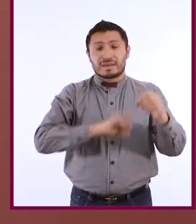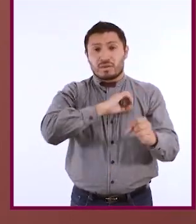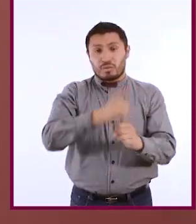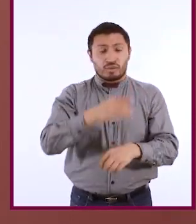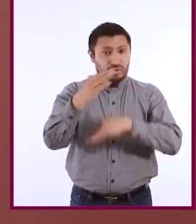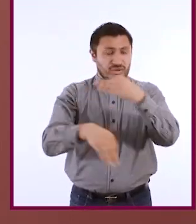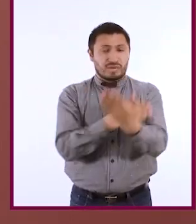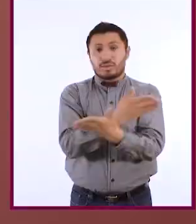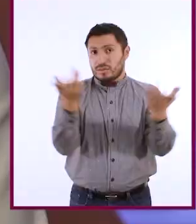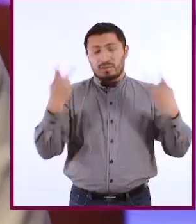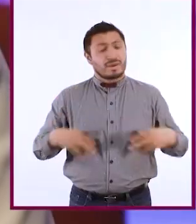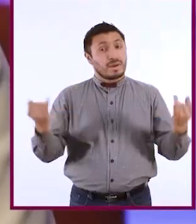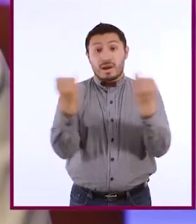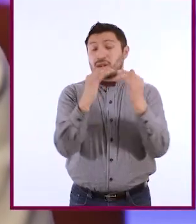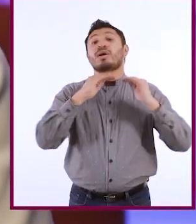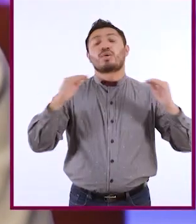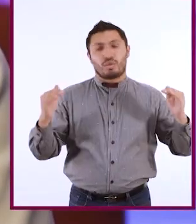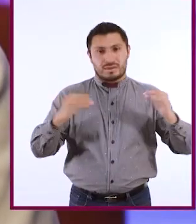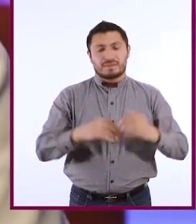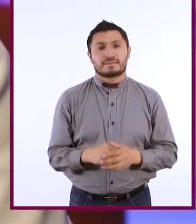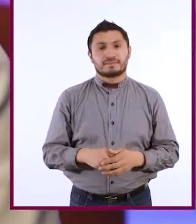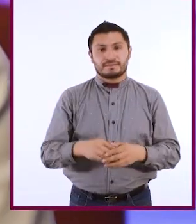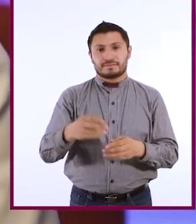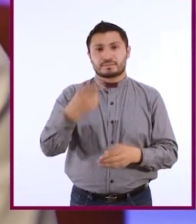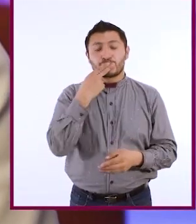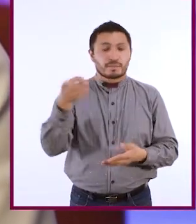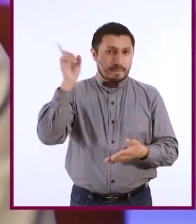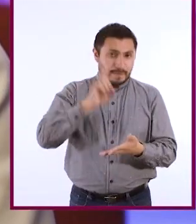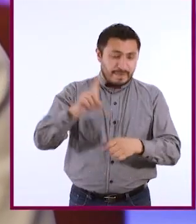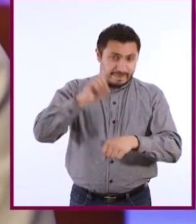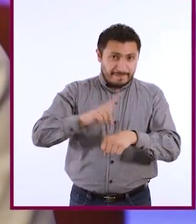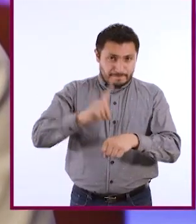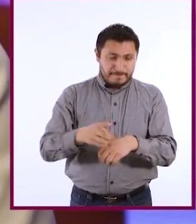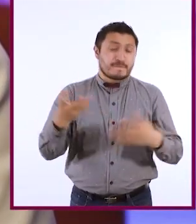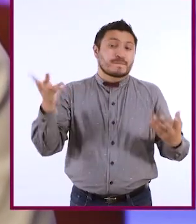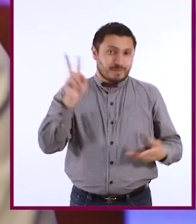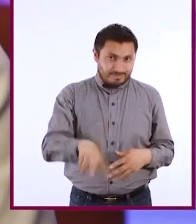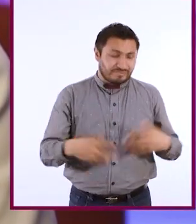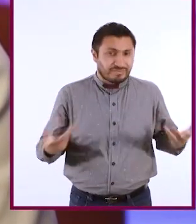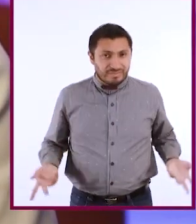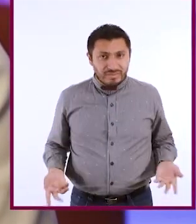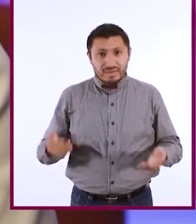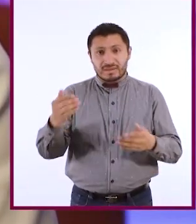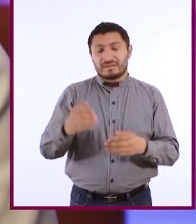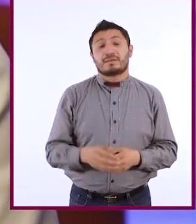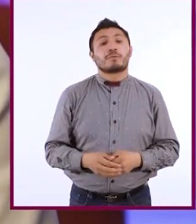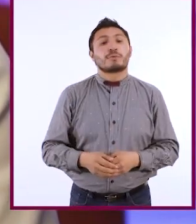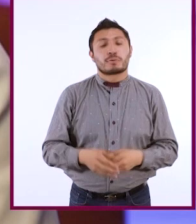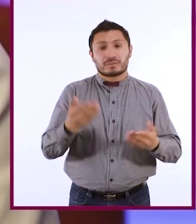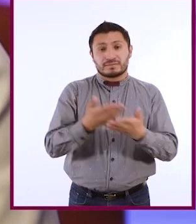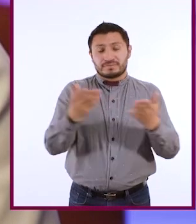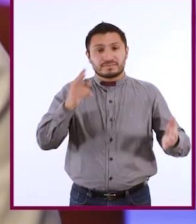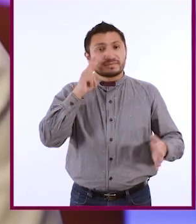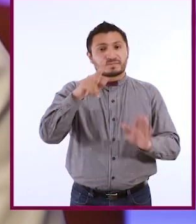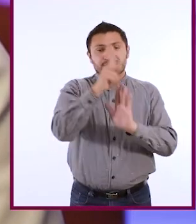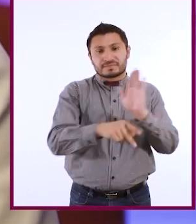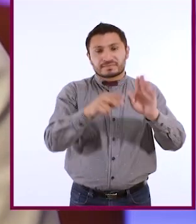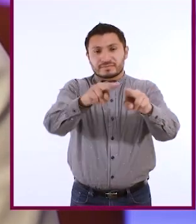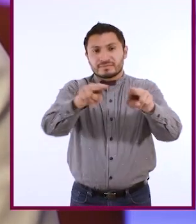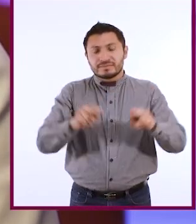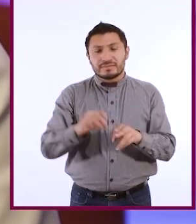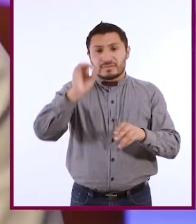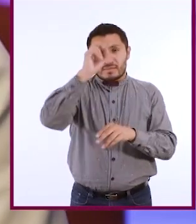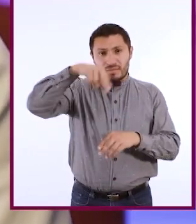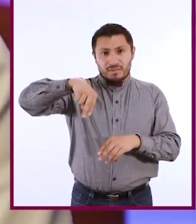las y los demás. Es un ejercicio de todos los días y posible, ¿no? Antes de despedirnos, vamos a ver este video de las